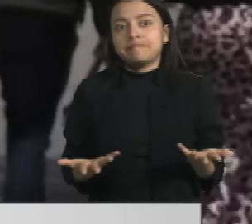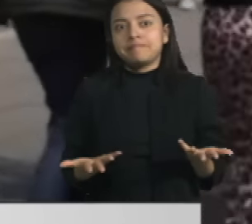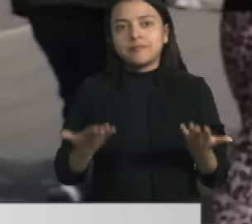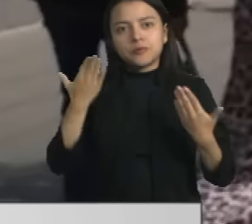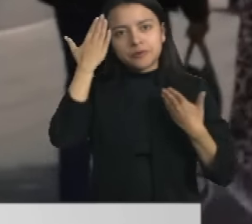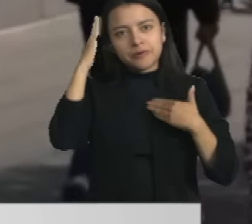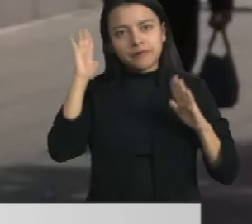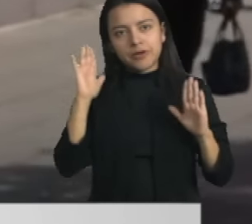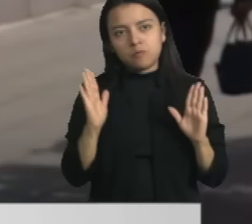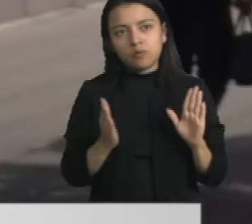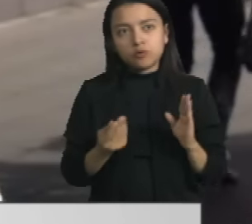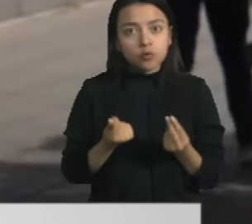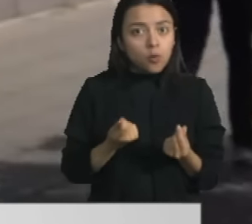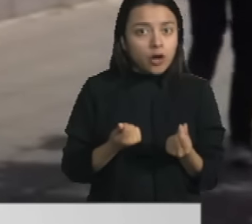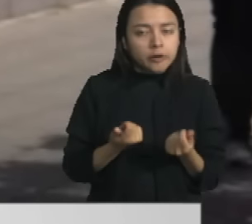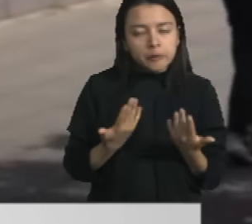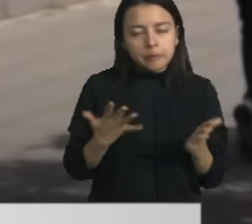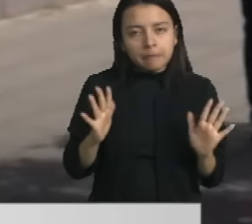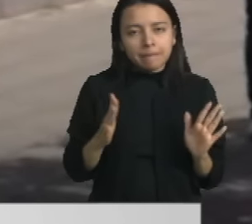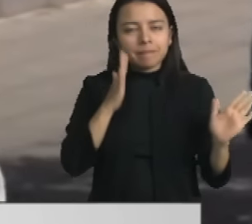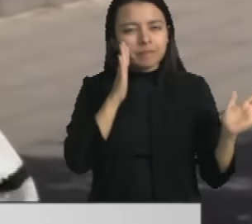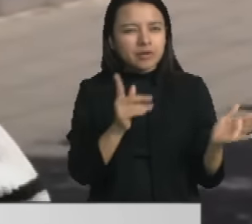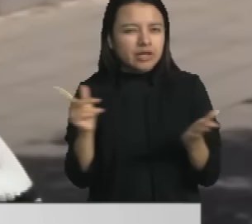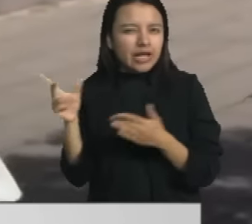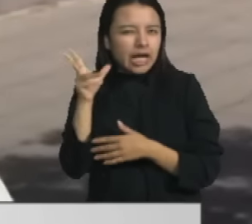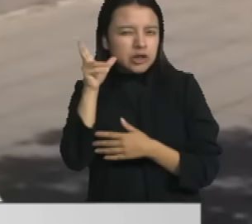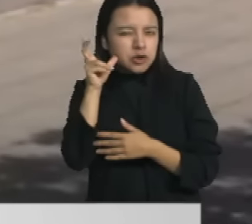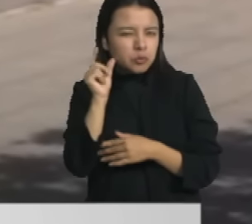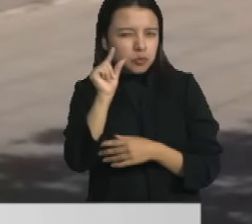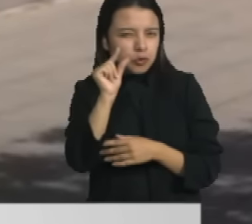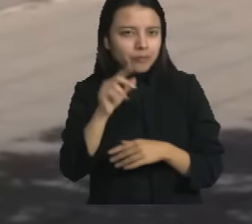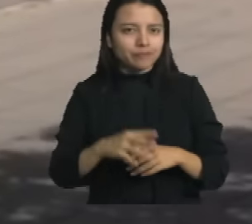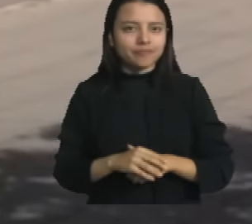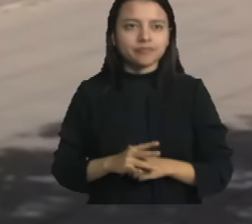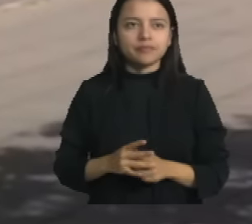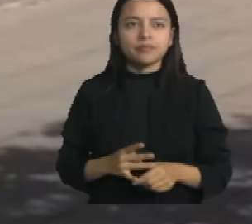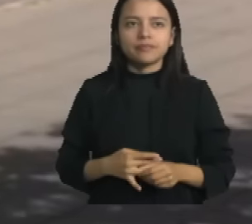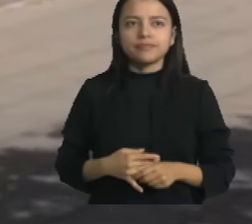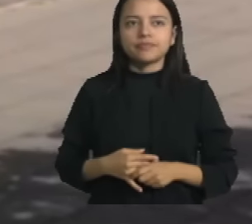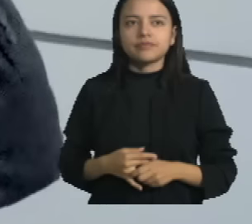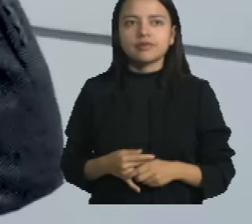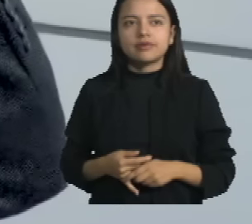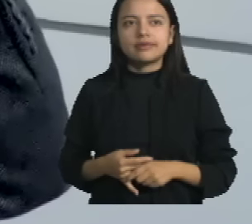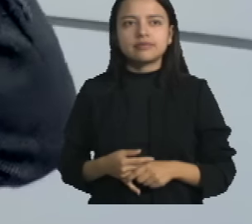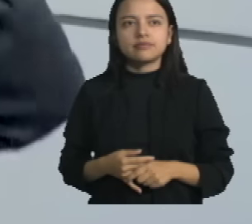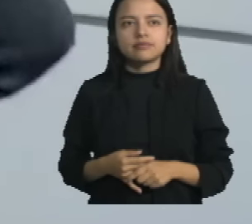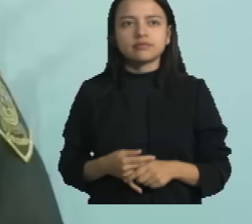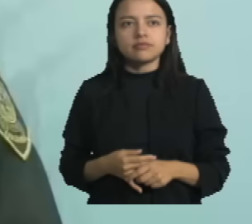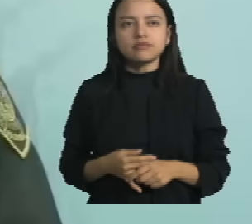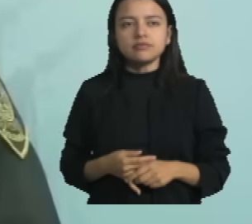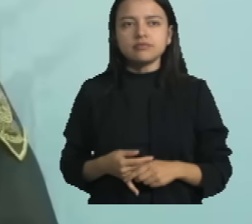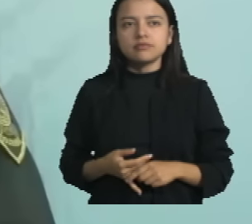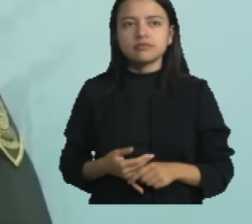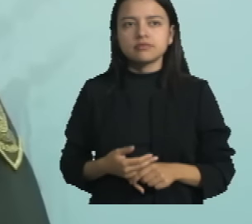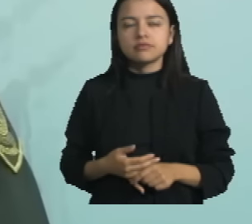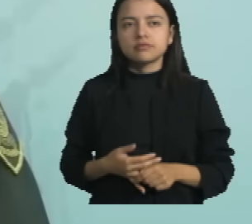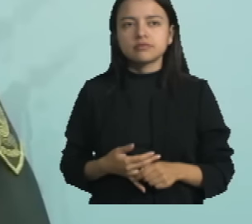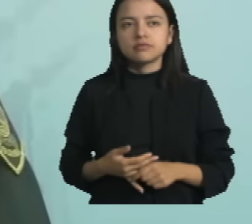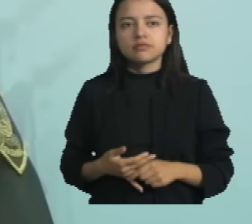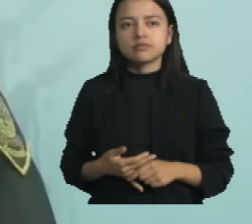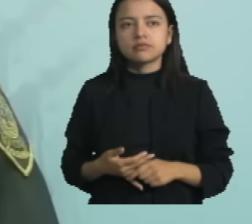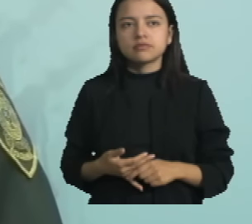ha dado una cifra de cuánto sería. Escuchemos un poco el full del ministro del Interior. Carol, algunos,